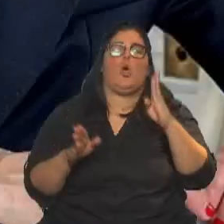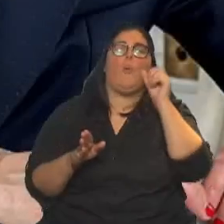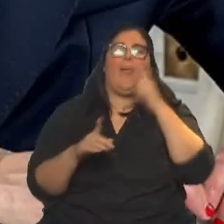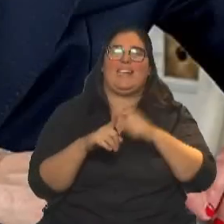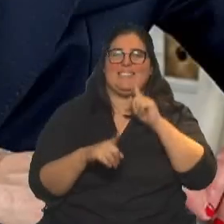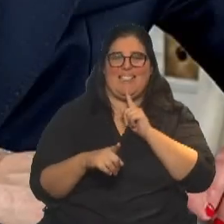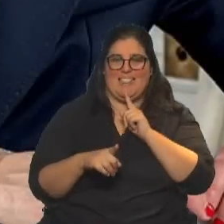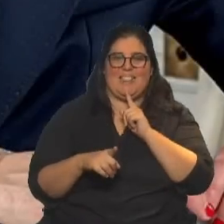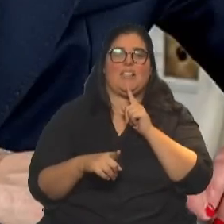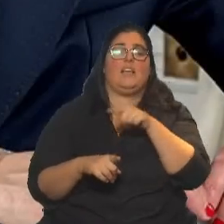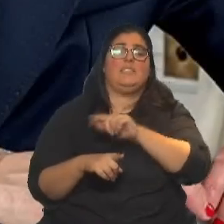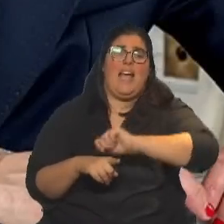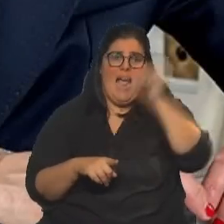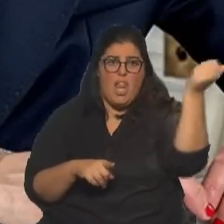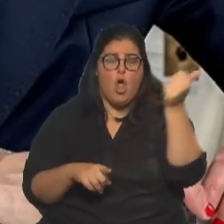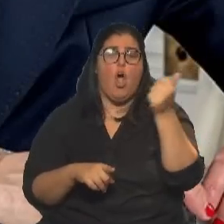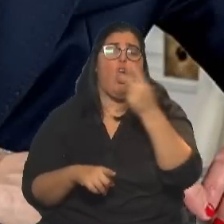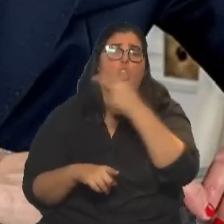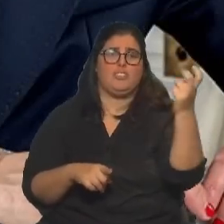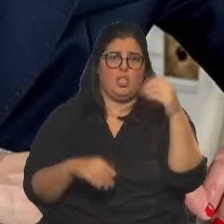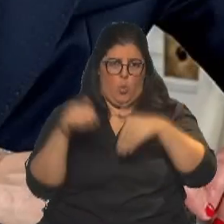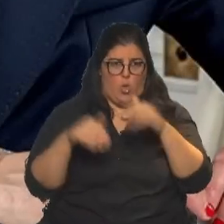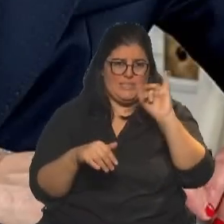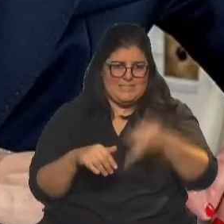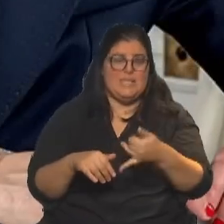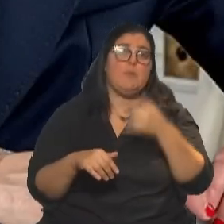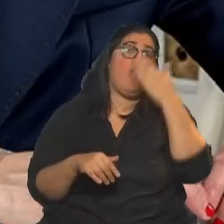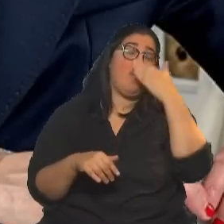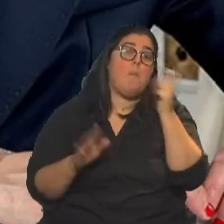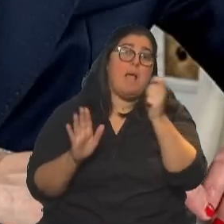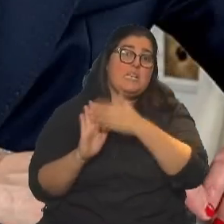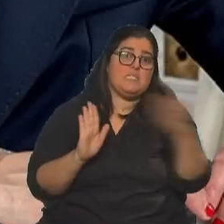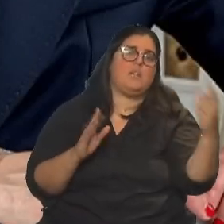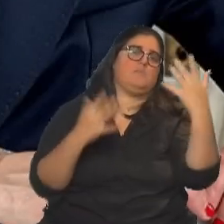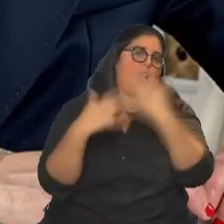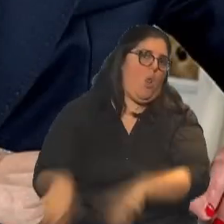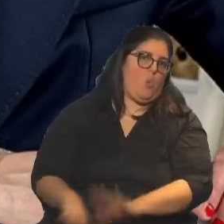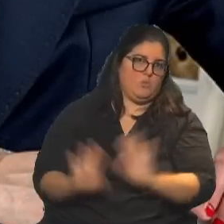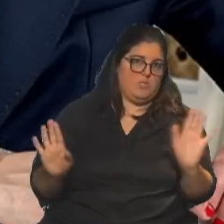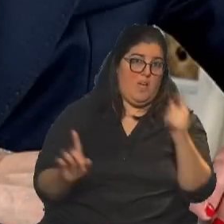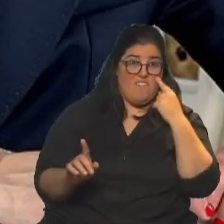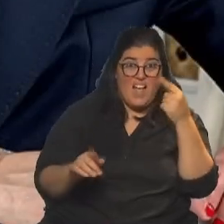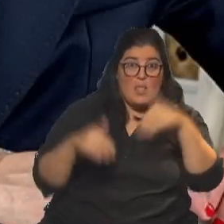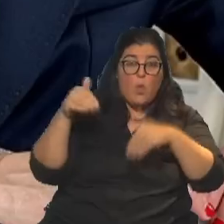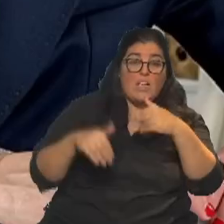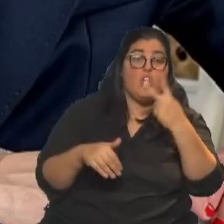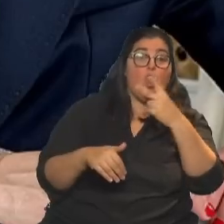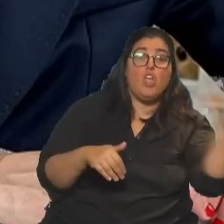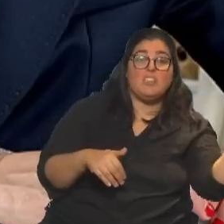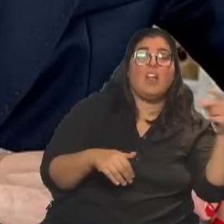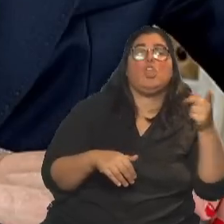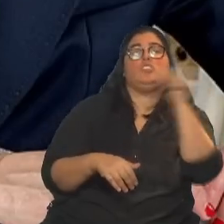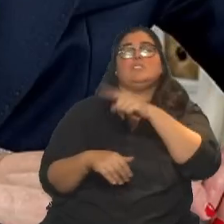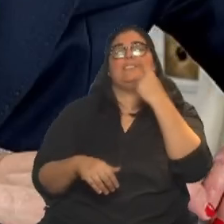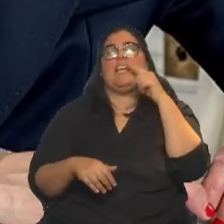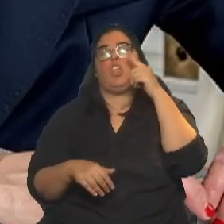pero, recordemos, renunció 6 meses después. Y vos fíjate esta votación, 200 votos a 117. Es que es muy difícil sostenerse en el cargo en una